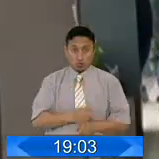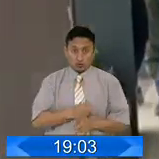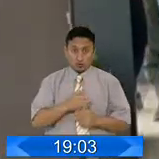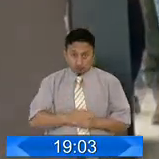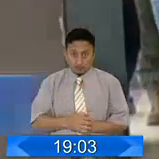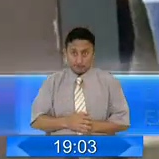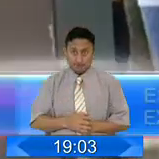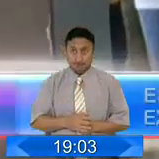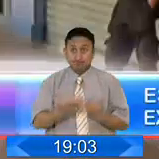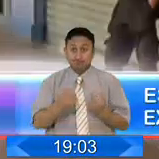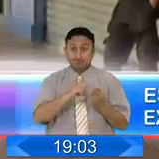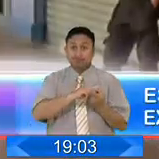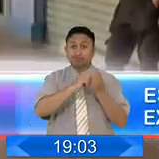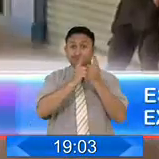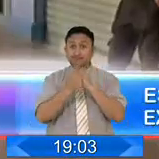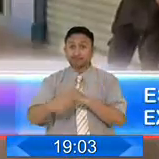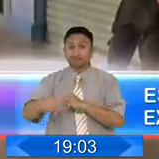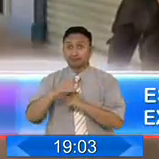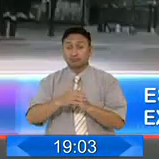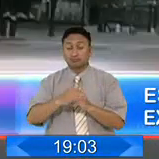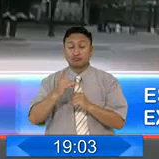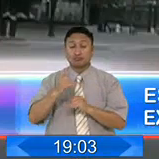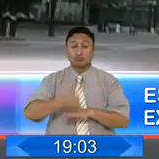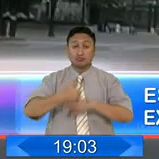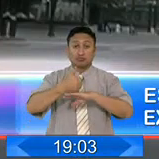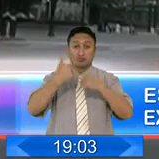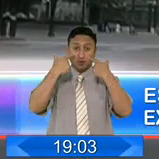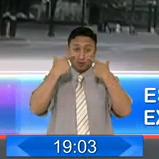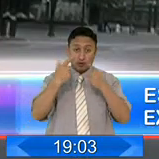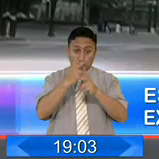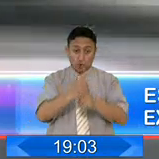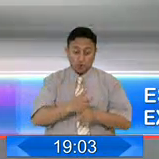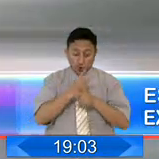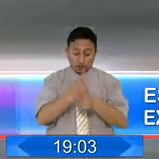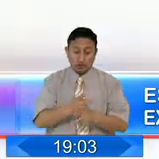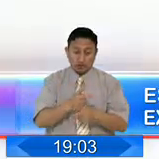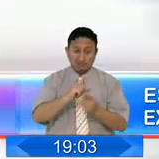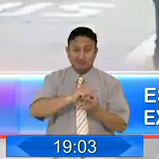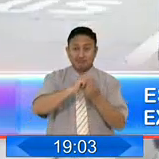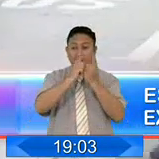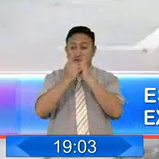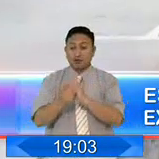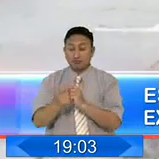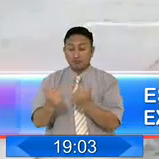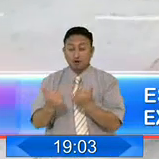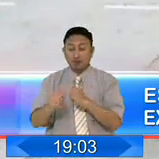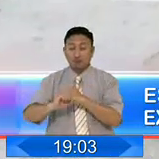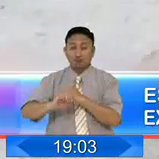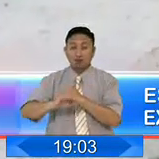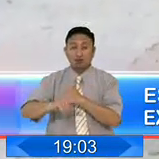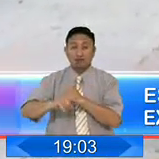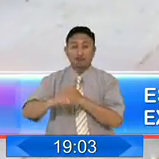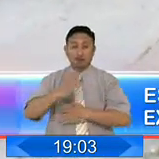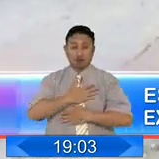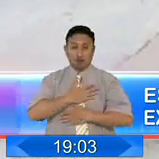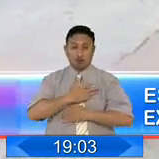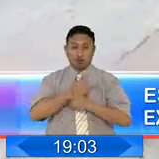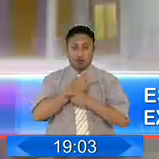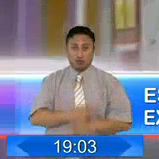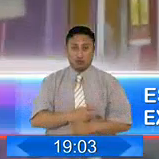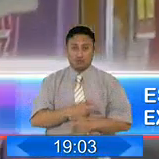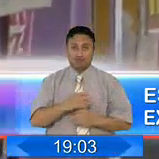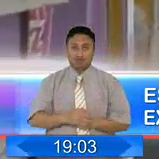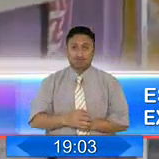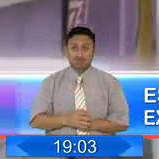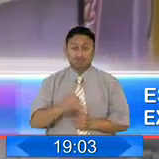Pues pasaremos del estado de excepción, con restricciones de todo tipo, a la campaña denominada Yo me cuido,